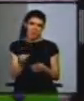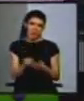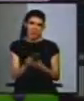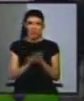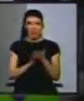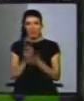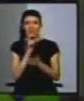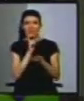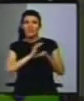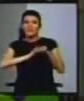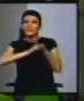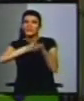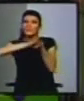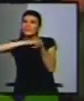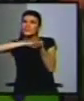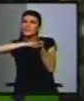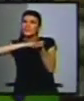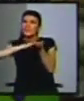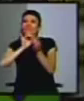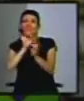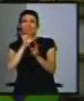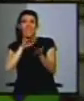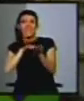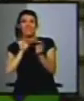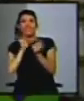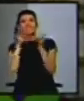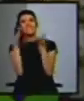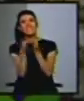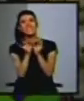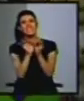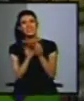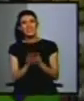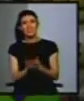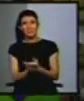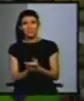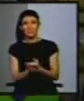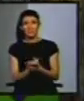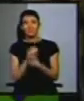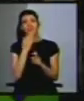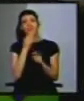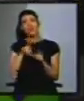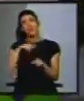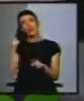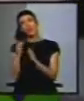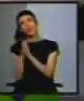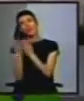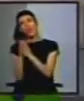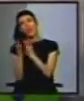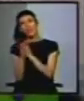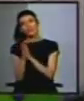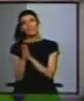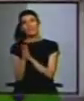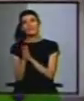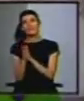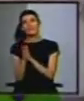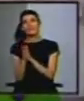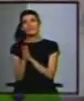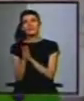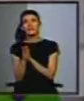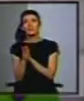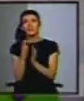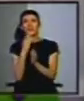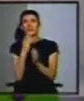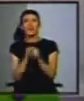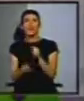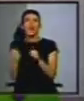si se fijan, con relieve, con brillos, cintitas, etc. Y tenemos tarjetas que de alguna forma